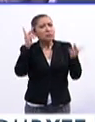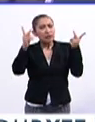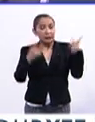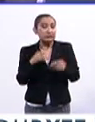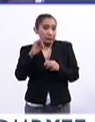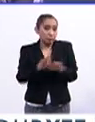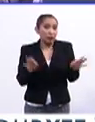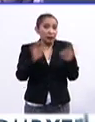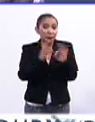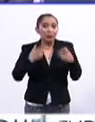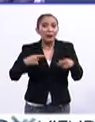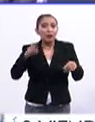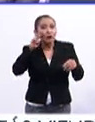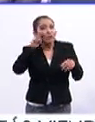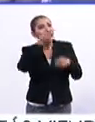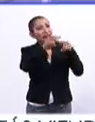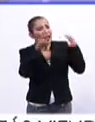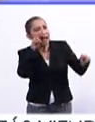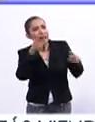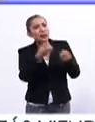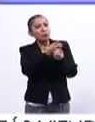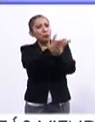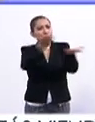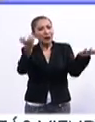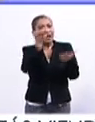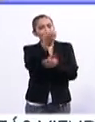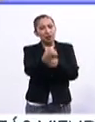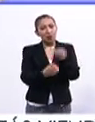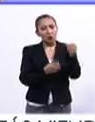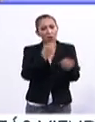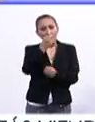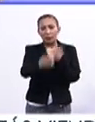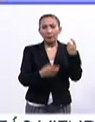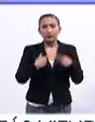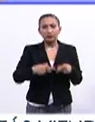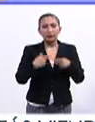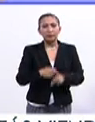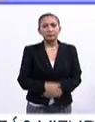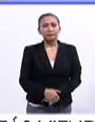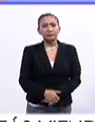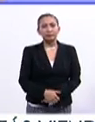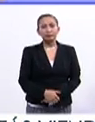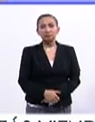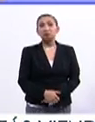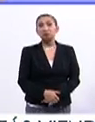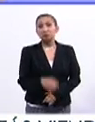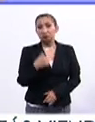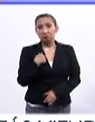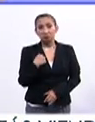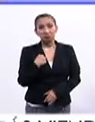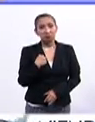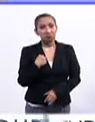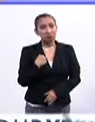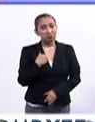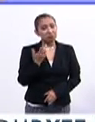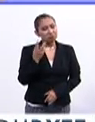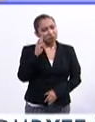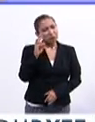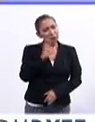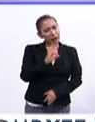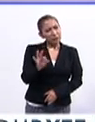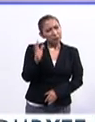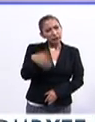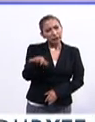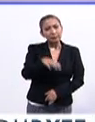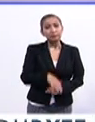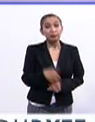y existe es que la gente lo vea y el chiste es compartir esto con con el público no me parece que que por ahí podría